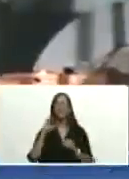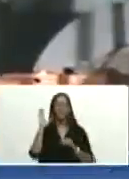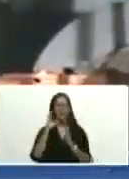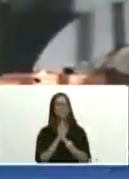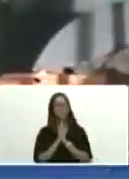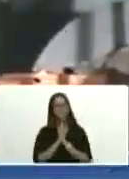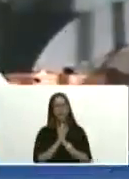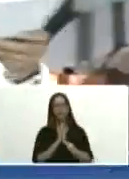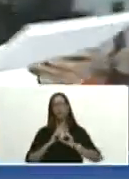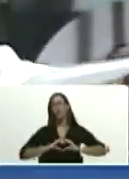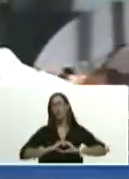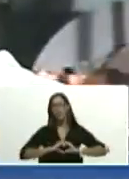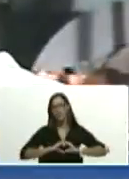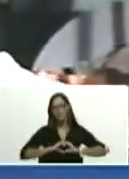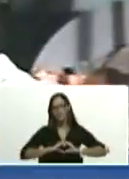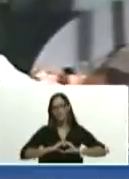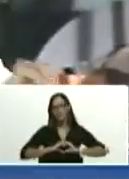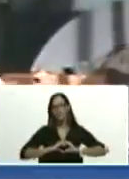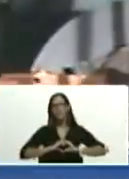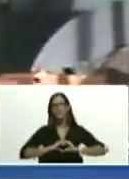los pido de corazón